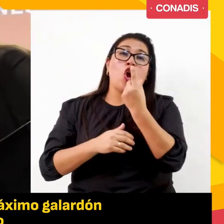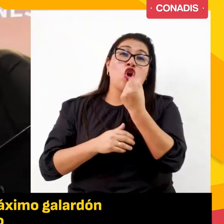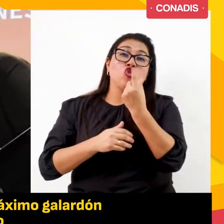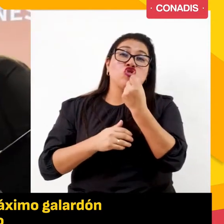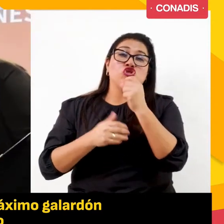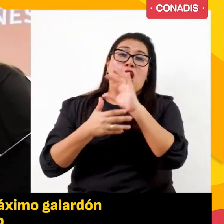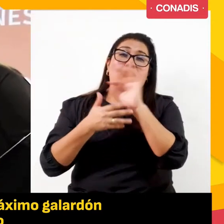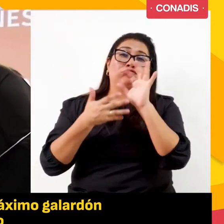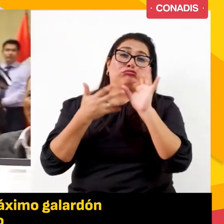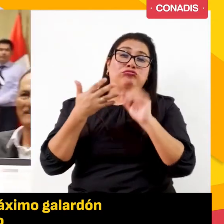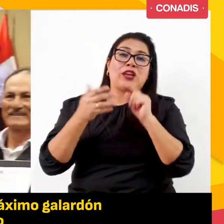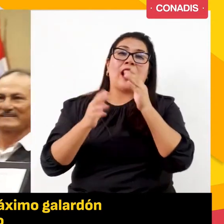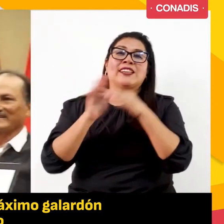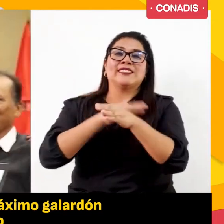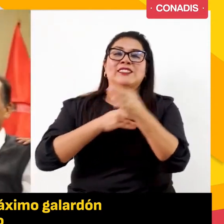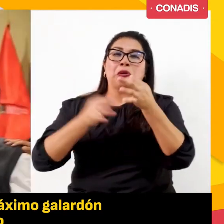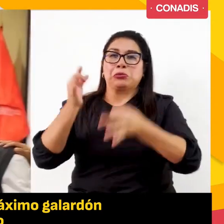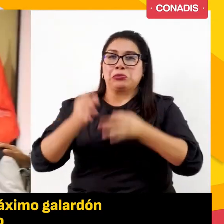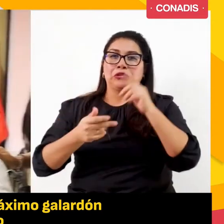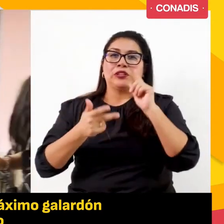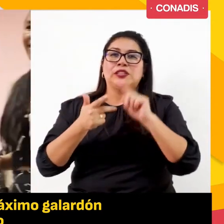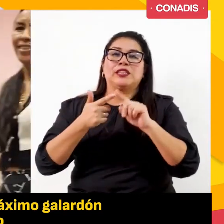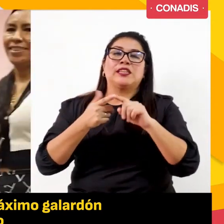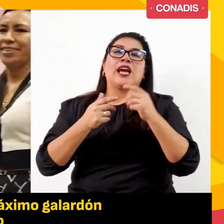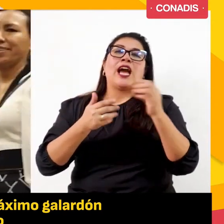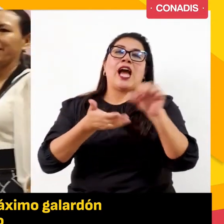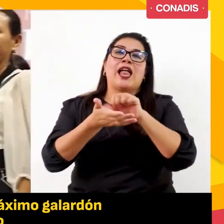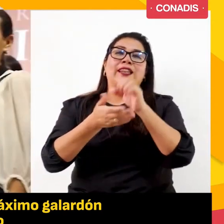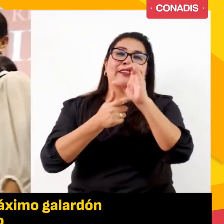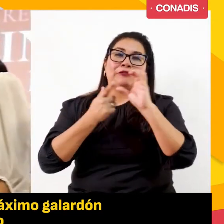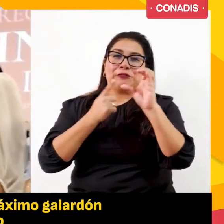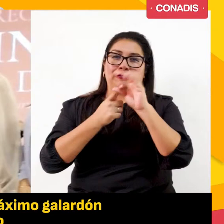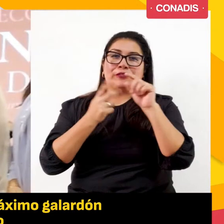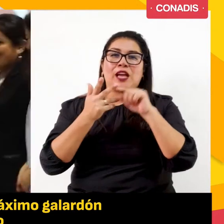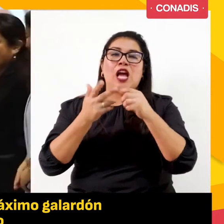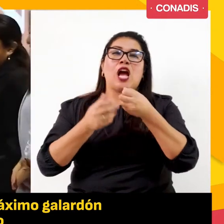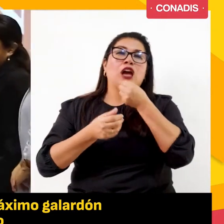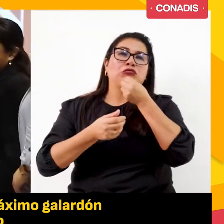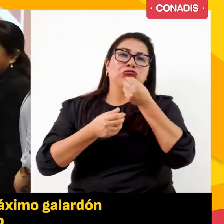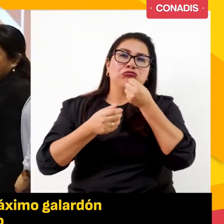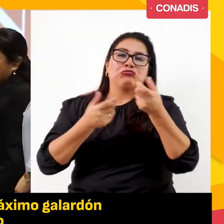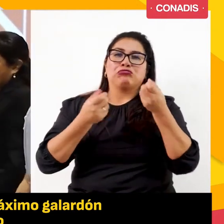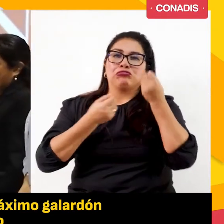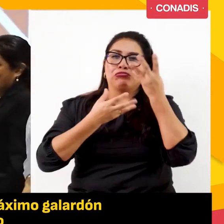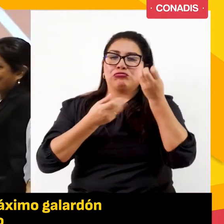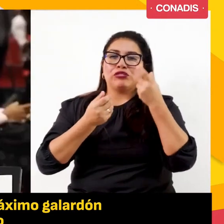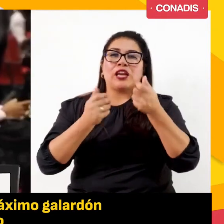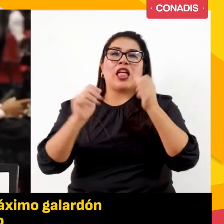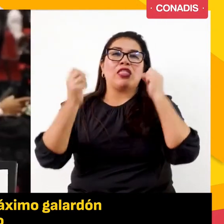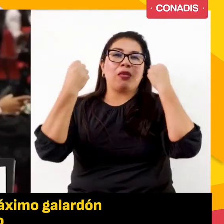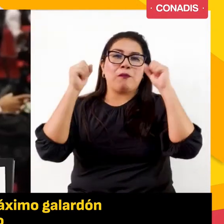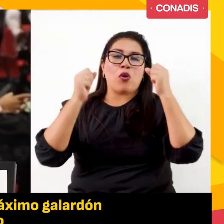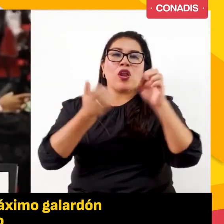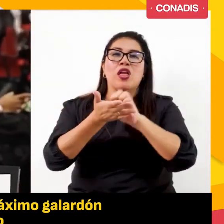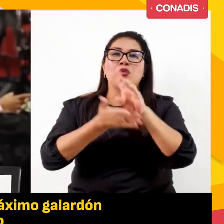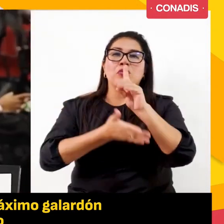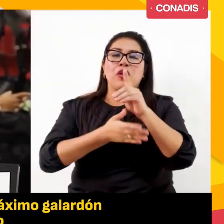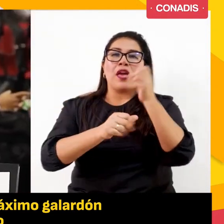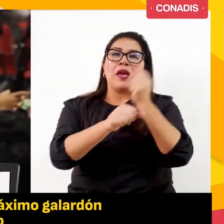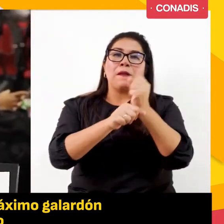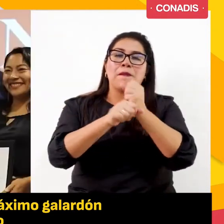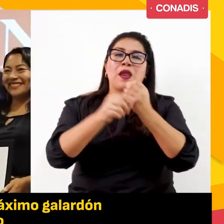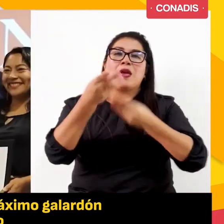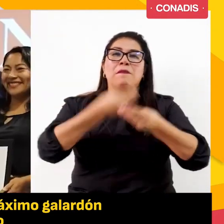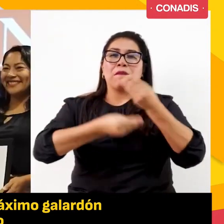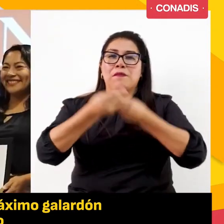11 categorías, como acceso a la justicia, arte y cultura, comunicaciones, deporte, educación, empleo